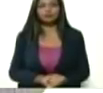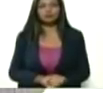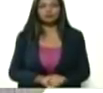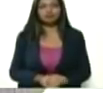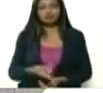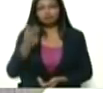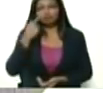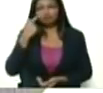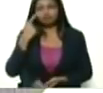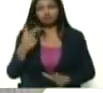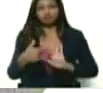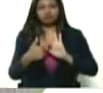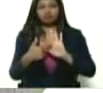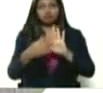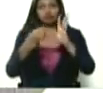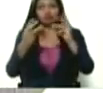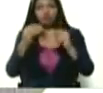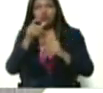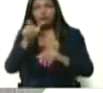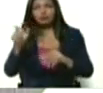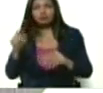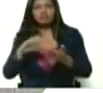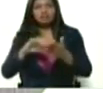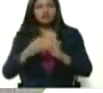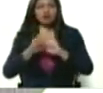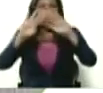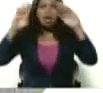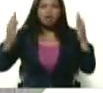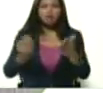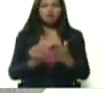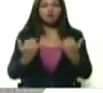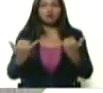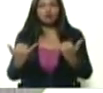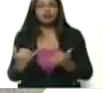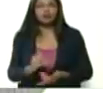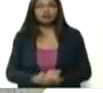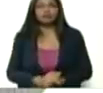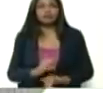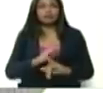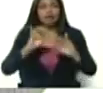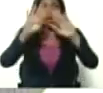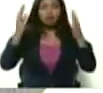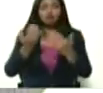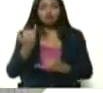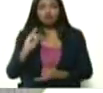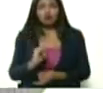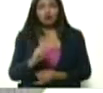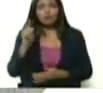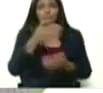Fíjense, vamos a ver unos números de lo que ocurre en el mundo hoy. Ya en el mundo hay